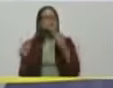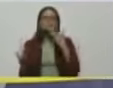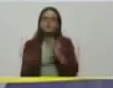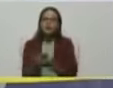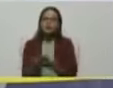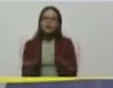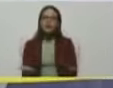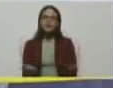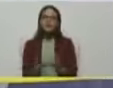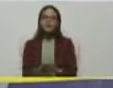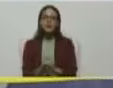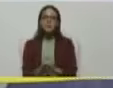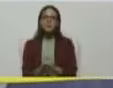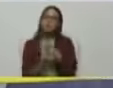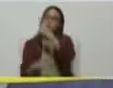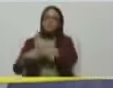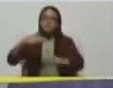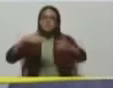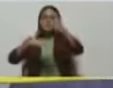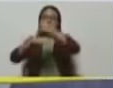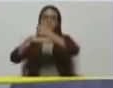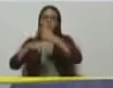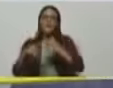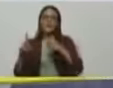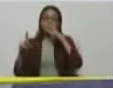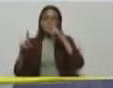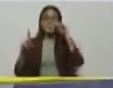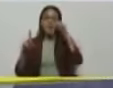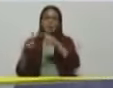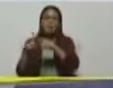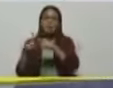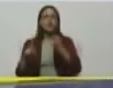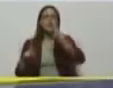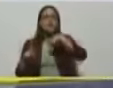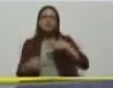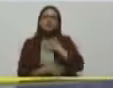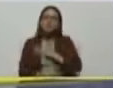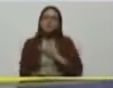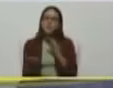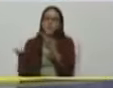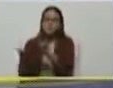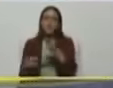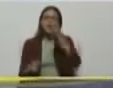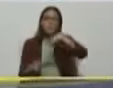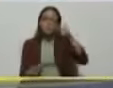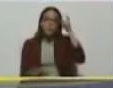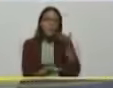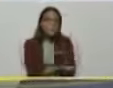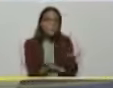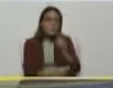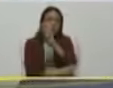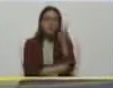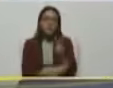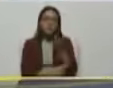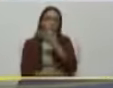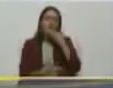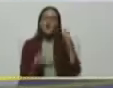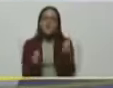presidente, excelencia Nicolás Maduro. Le deseamos a usted y al pueblo de Venezuela lo